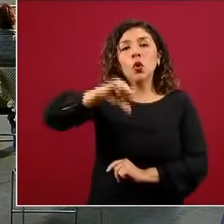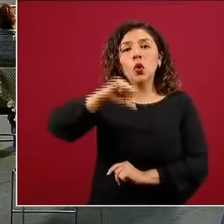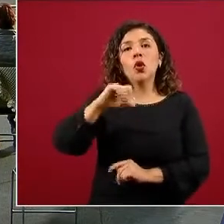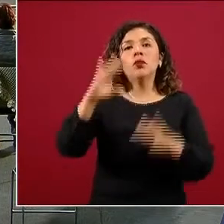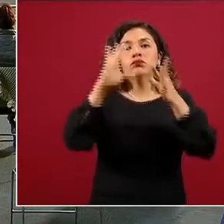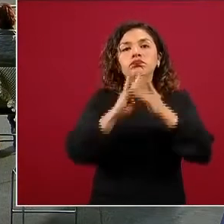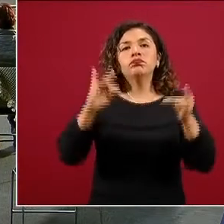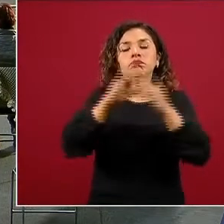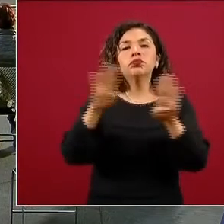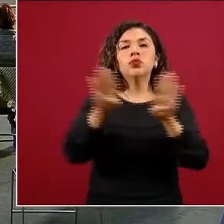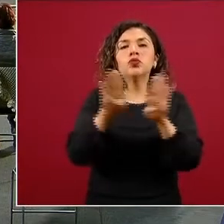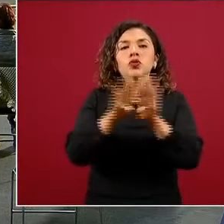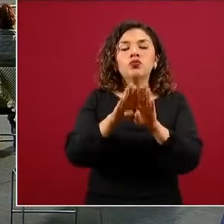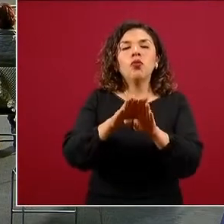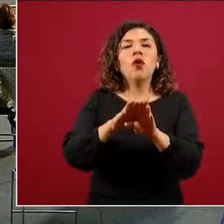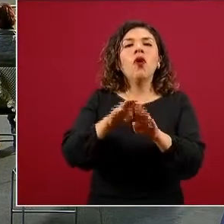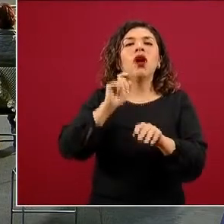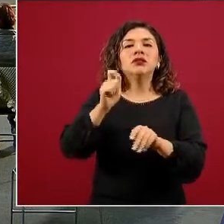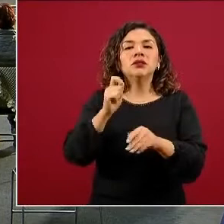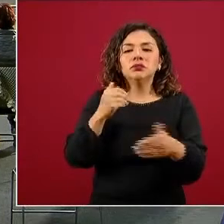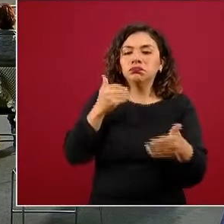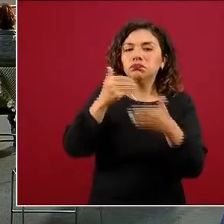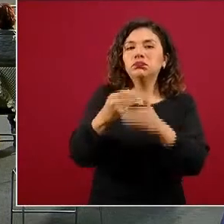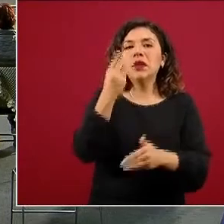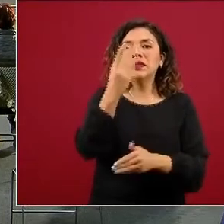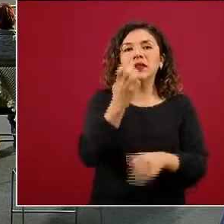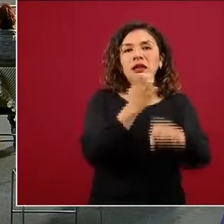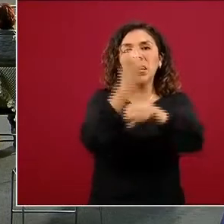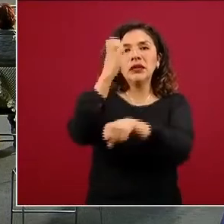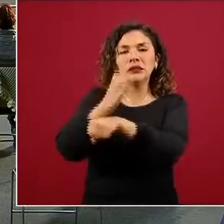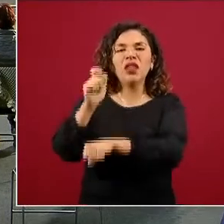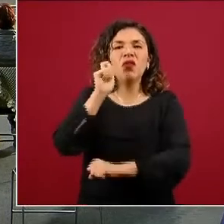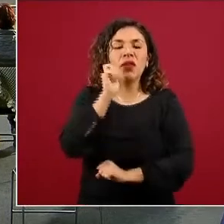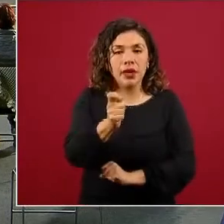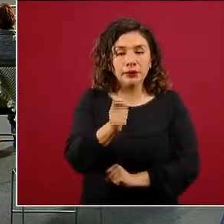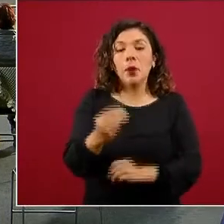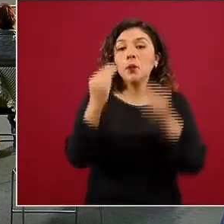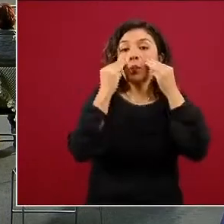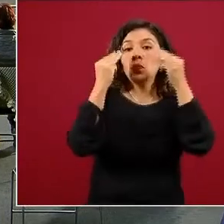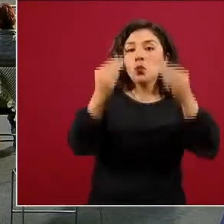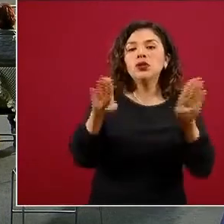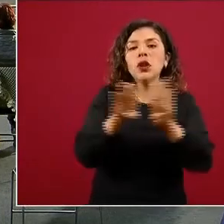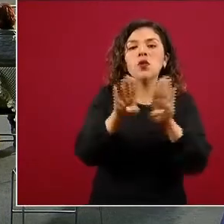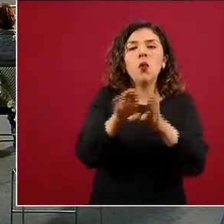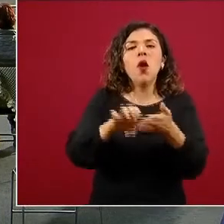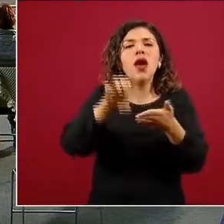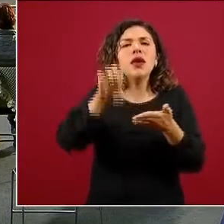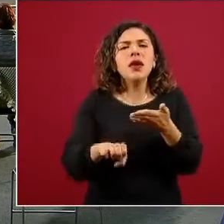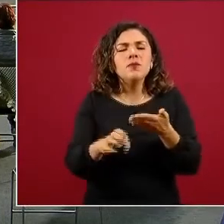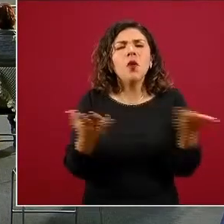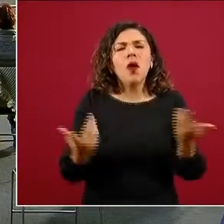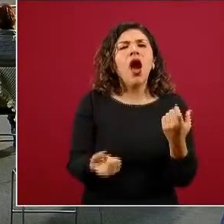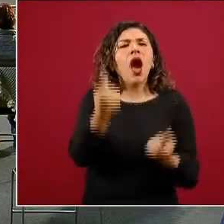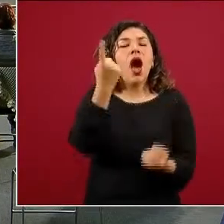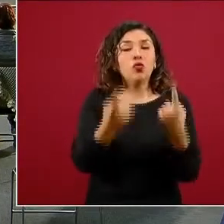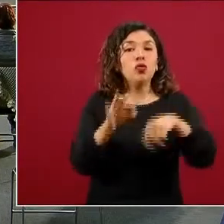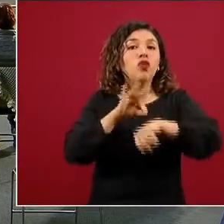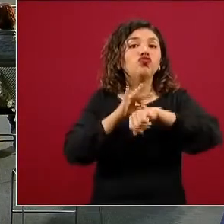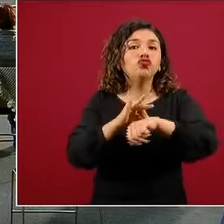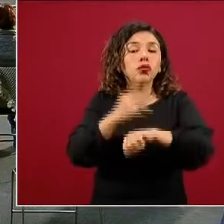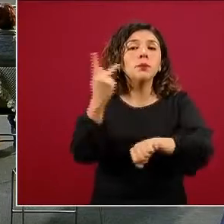la situación epidemiológica actualizada en 3 entidades federativas y vamos a mostrar ejemplos de algunas